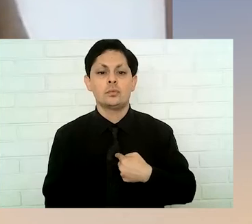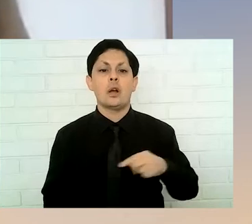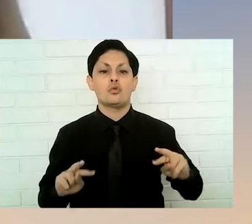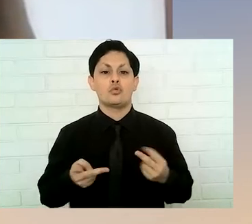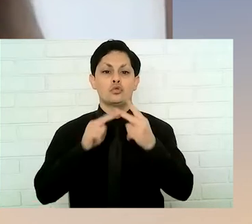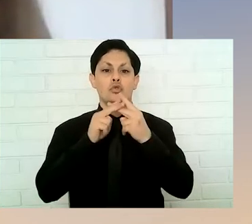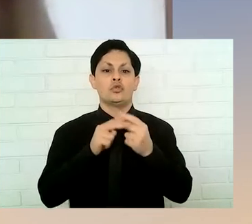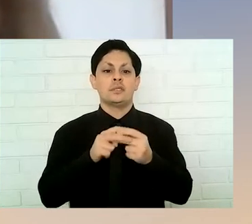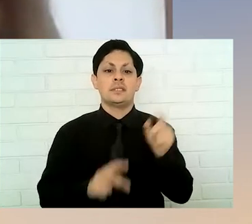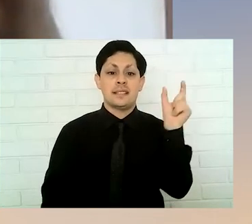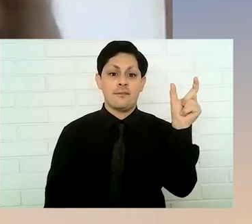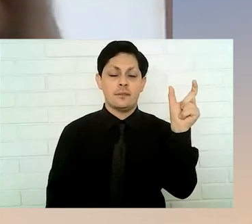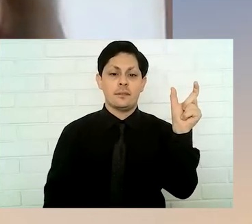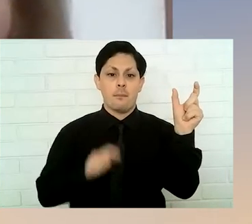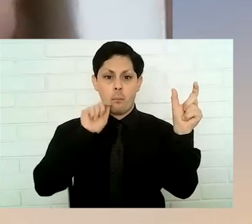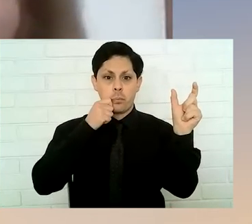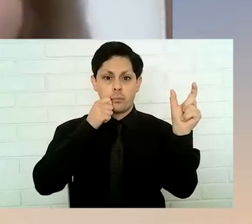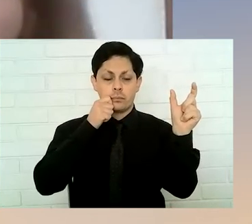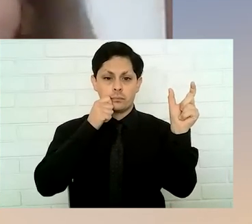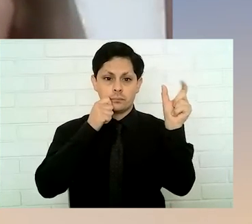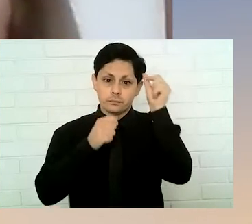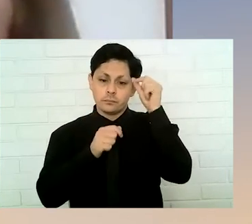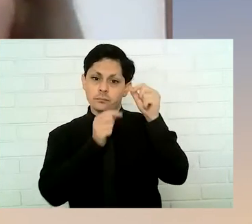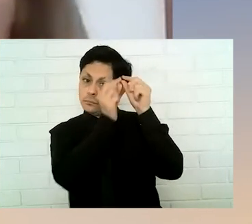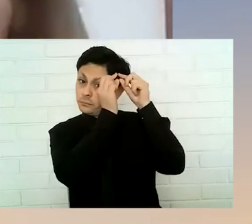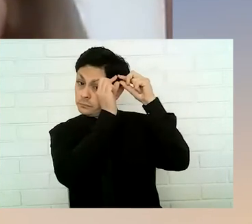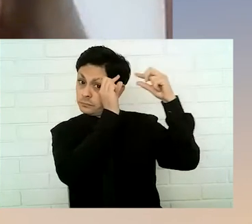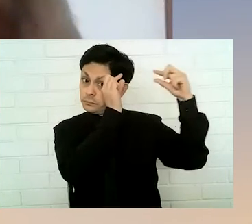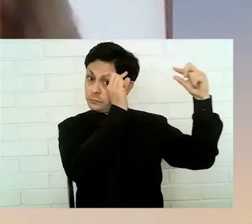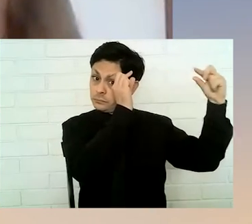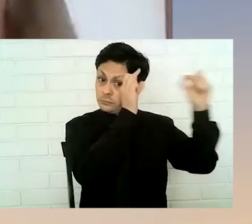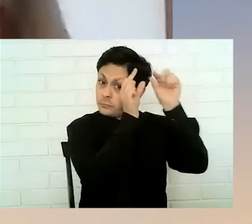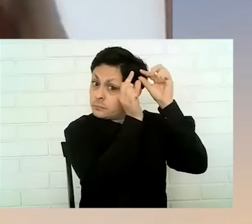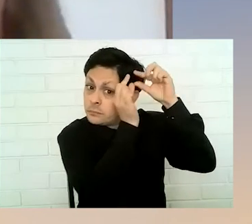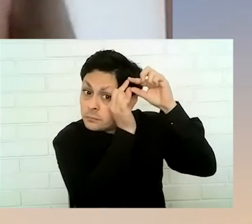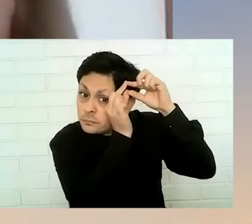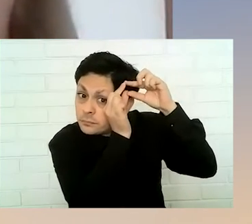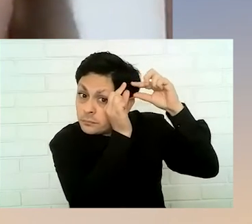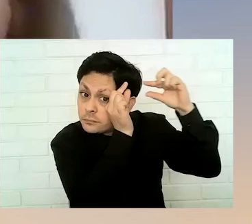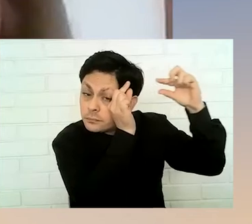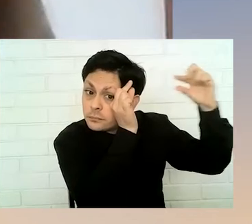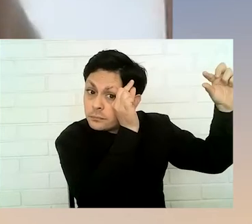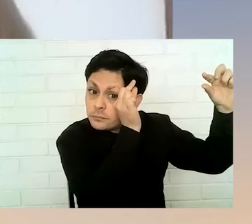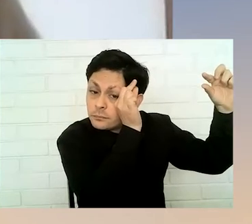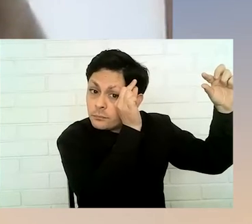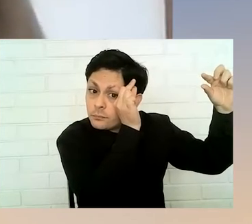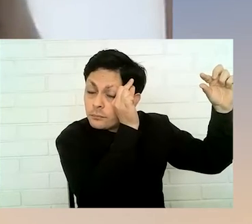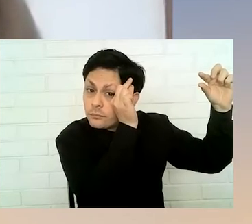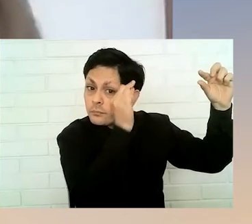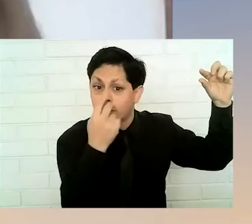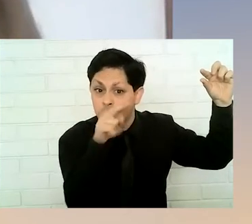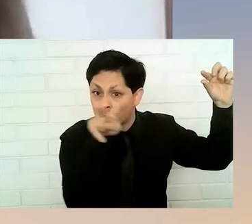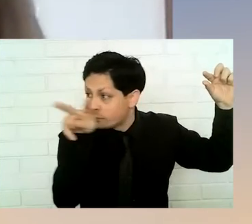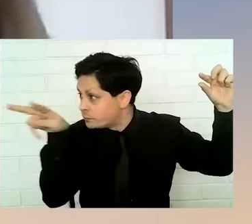significado, o como uno podría decir, la interpretación del mundo, la construcción del mundo, las distinciones que uno va